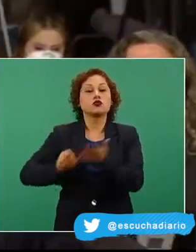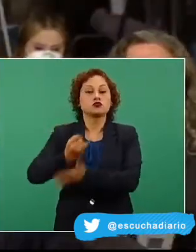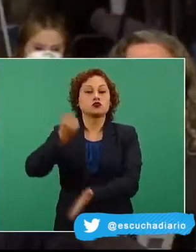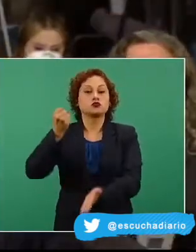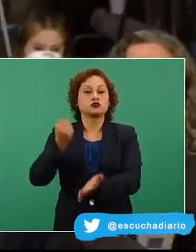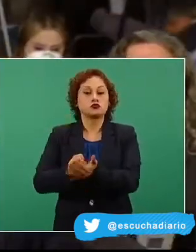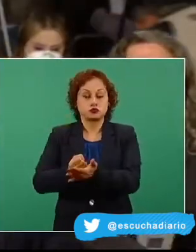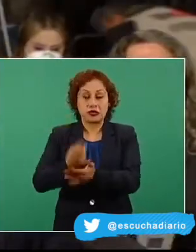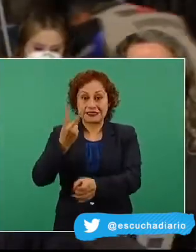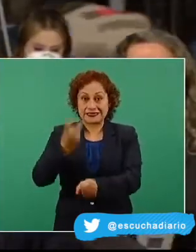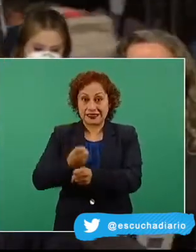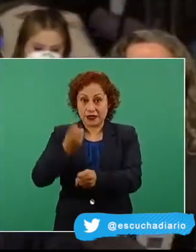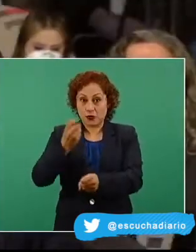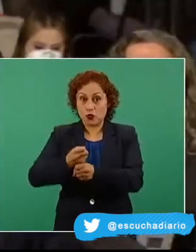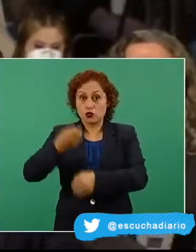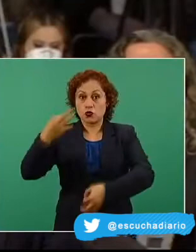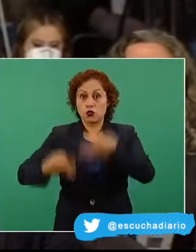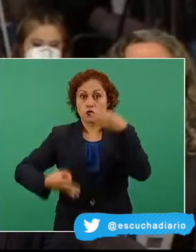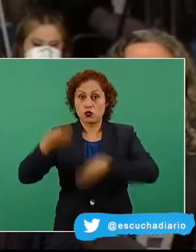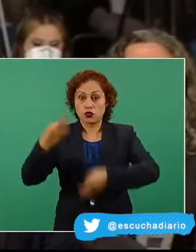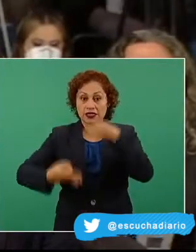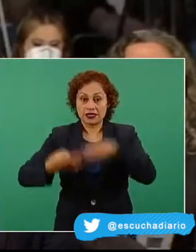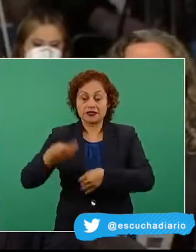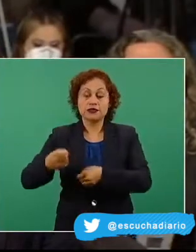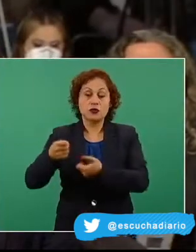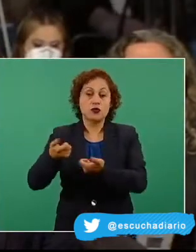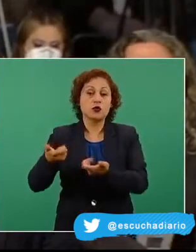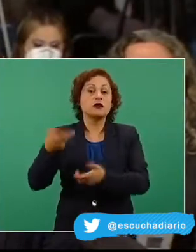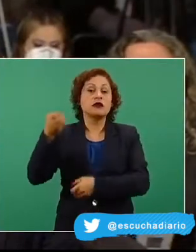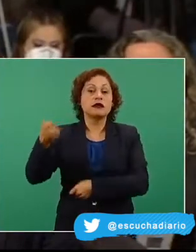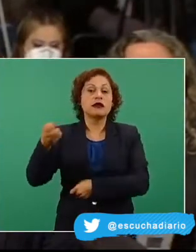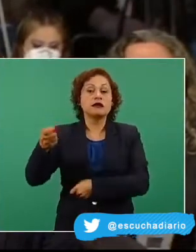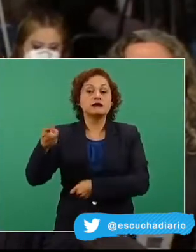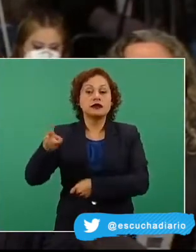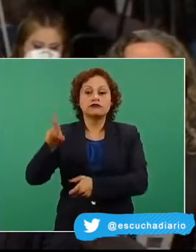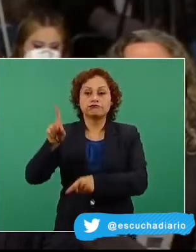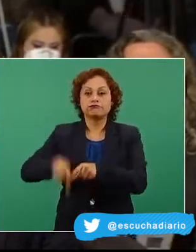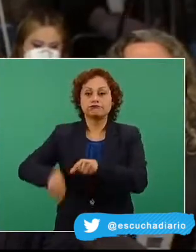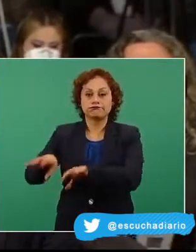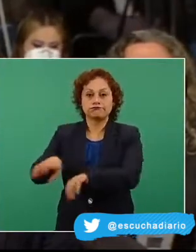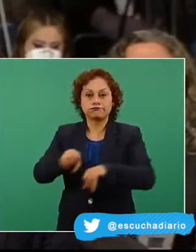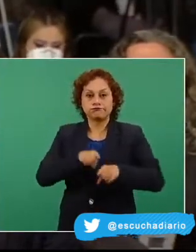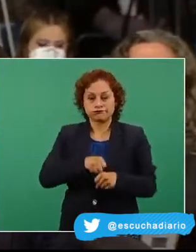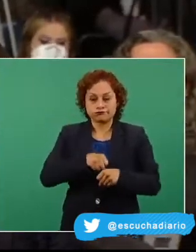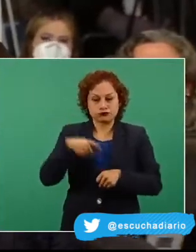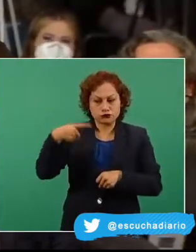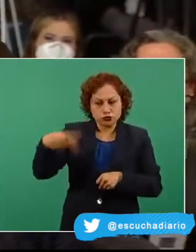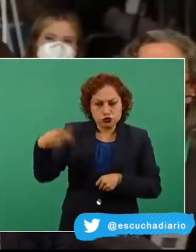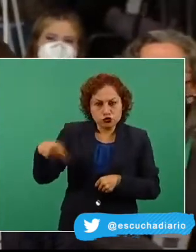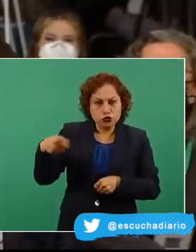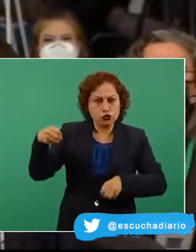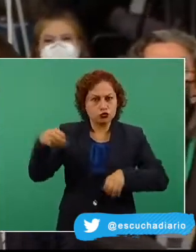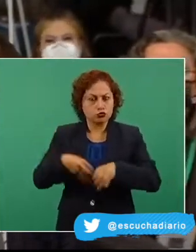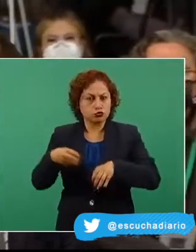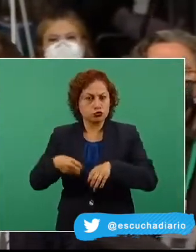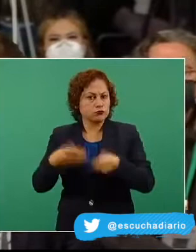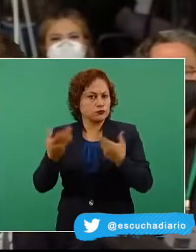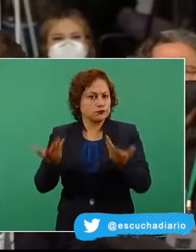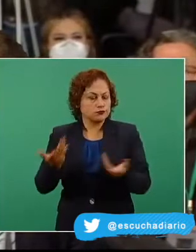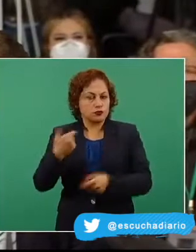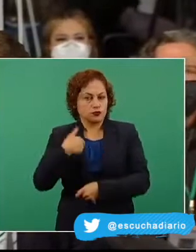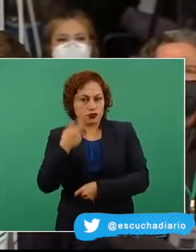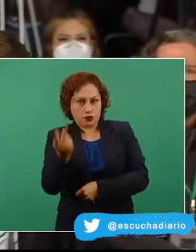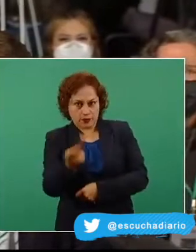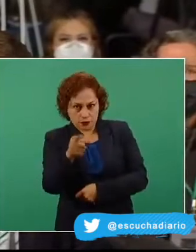Sobre el sistema de acceso temprano a las vacunas, denominado por la ONU sistema COVAX, el presidente señala que el compromiso no